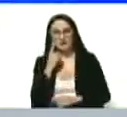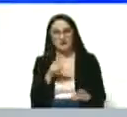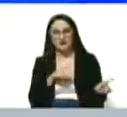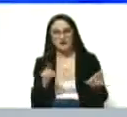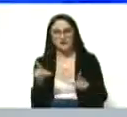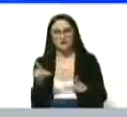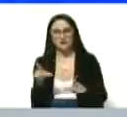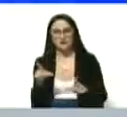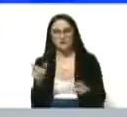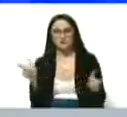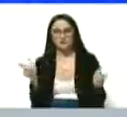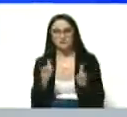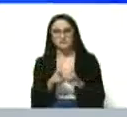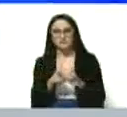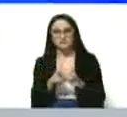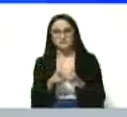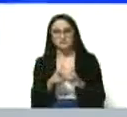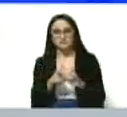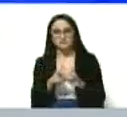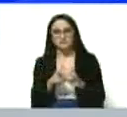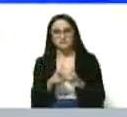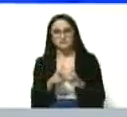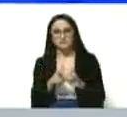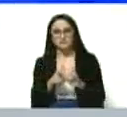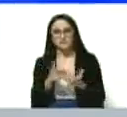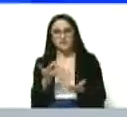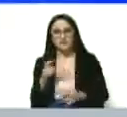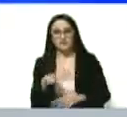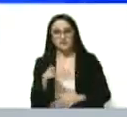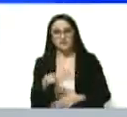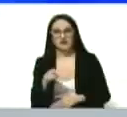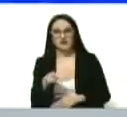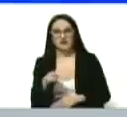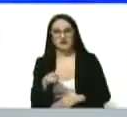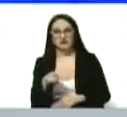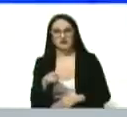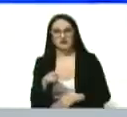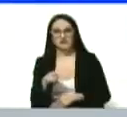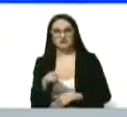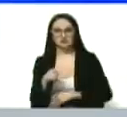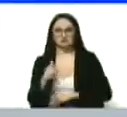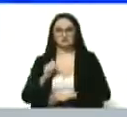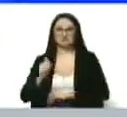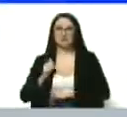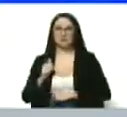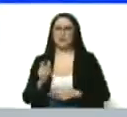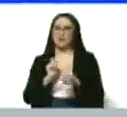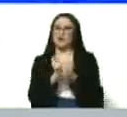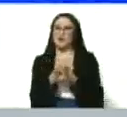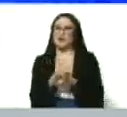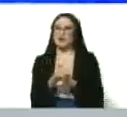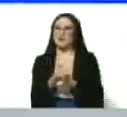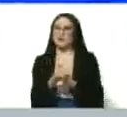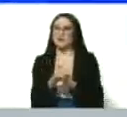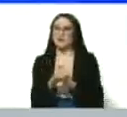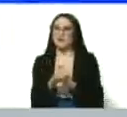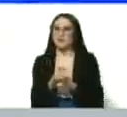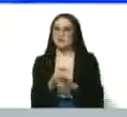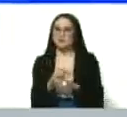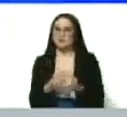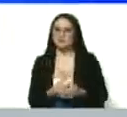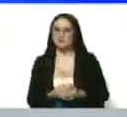para reunirse tan pronto sea necesario para abordar cualquier cambio en las condiciones del